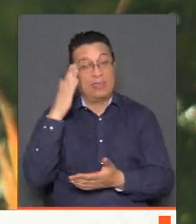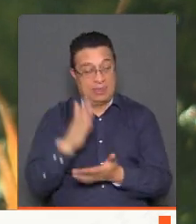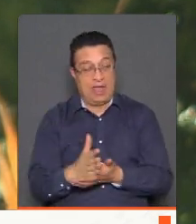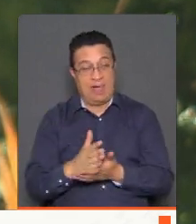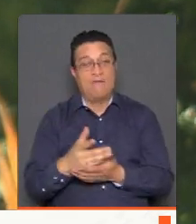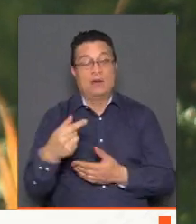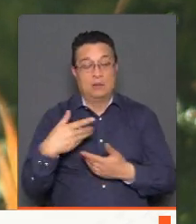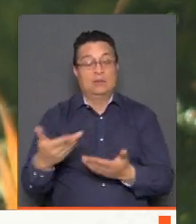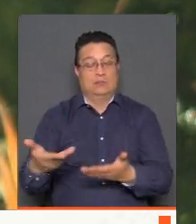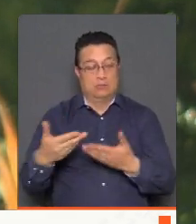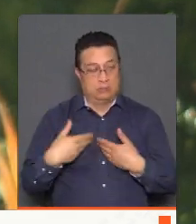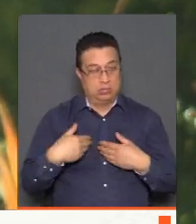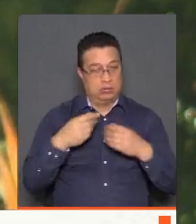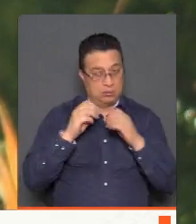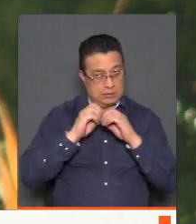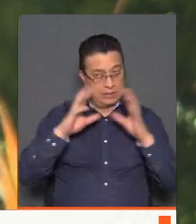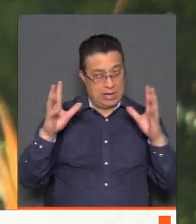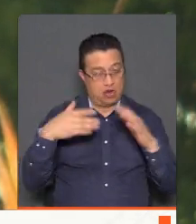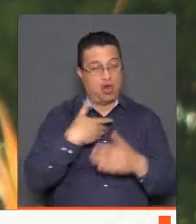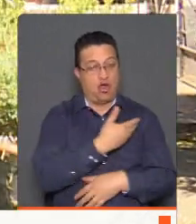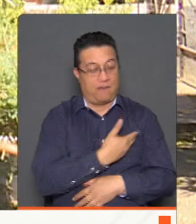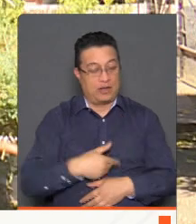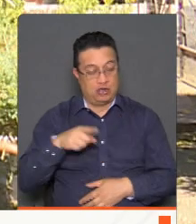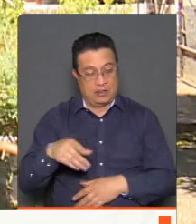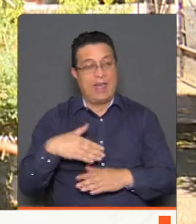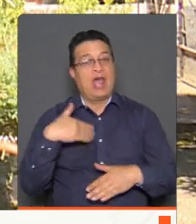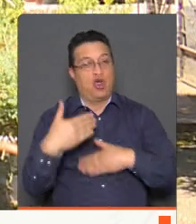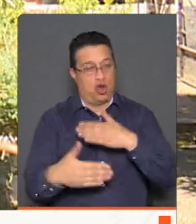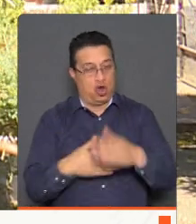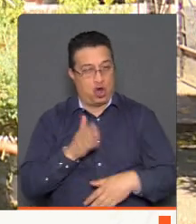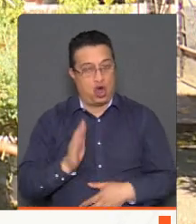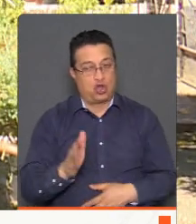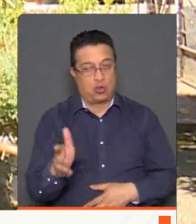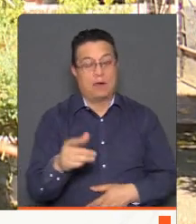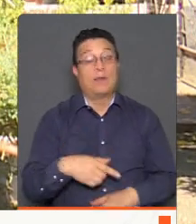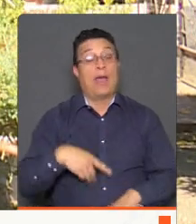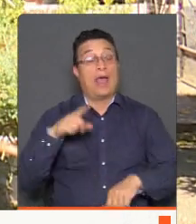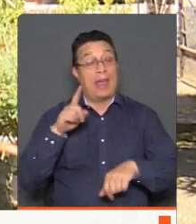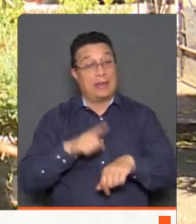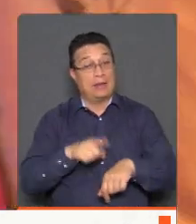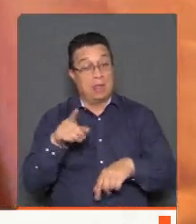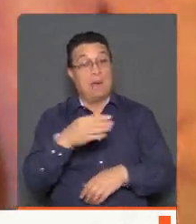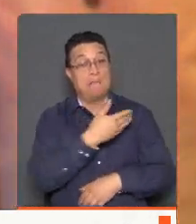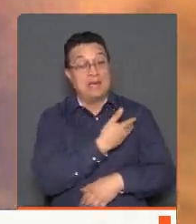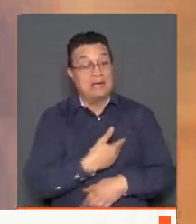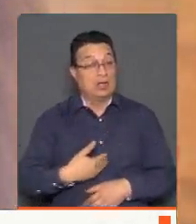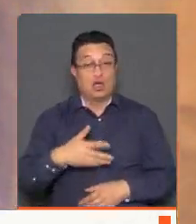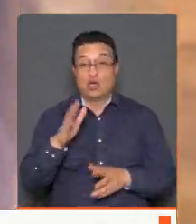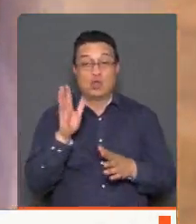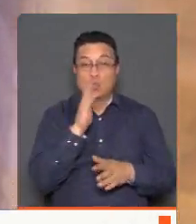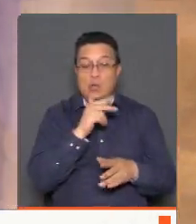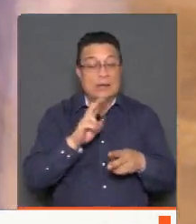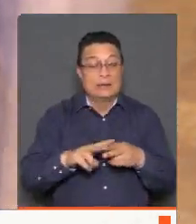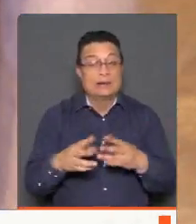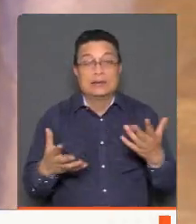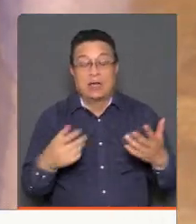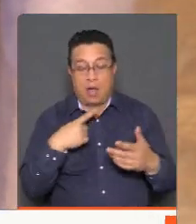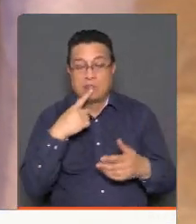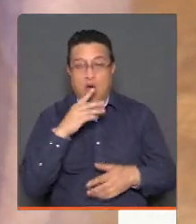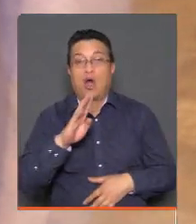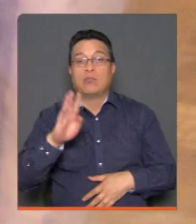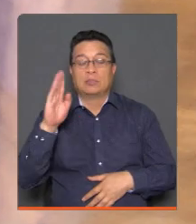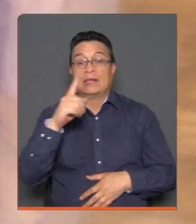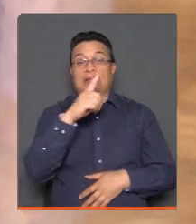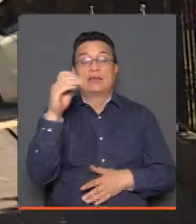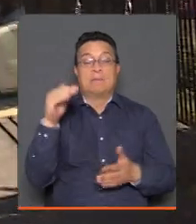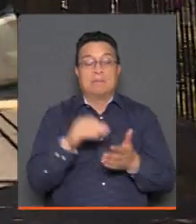recibir una señal del gobierno que esto va a continuar. Tiempo, el ministerio no tiene mucho. Ni para concretar la promesa de las 100.000